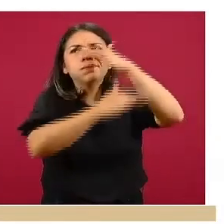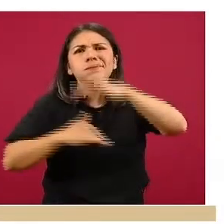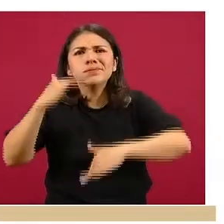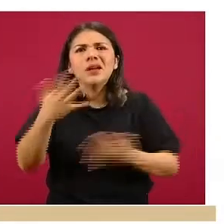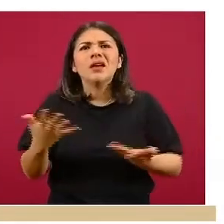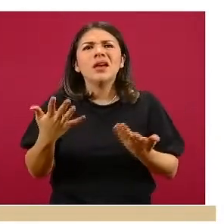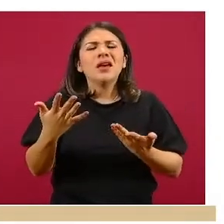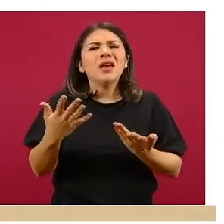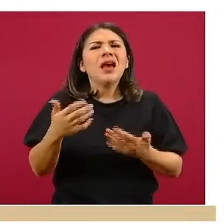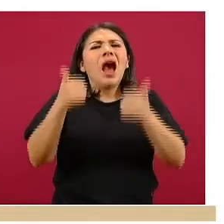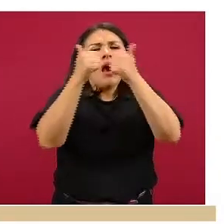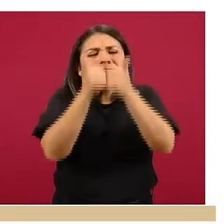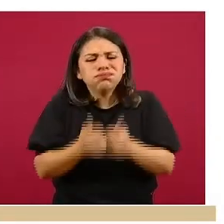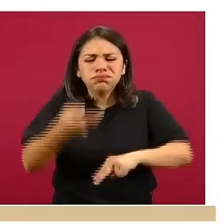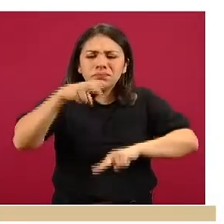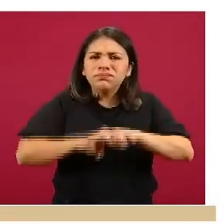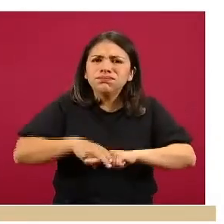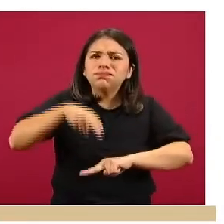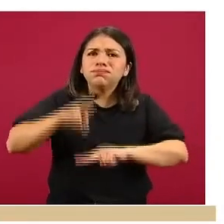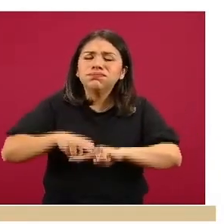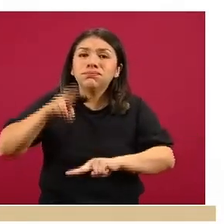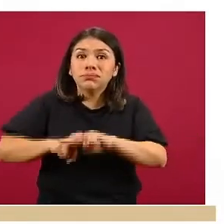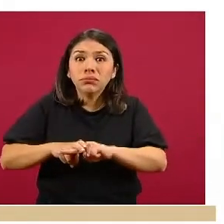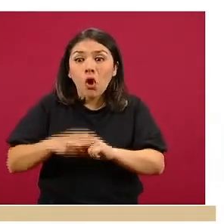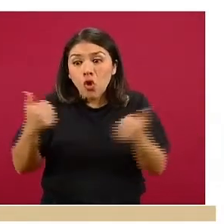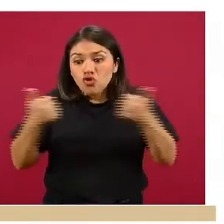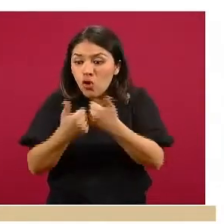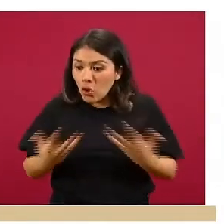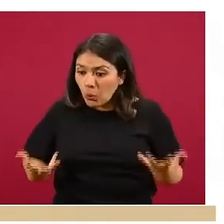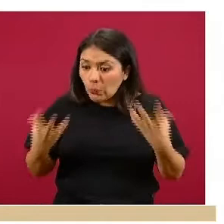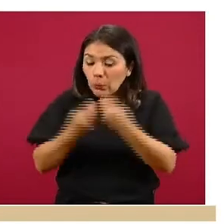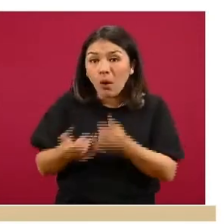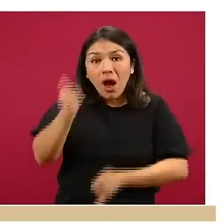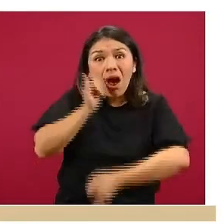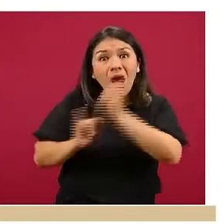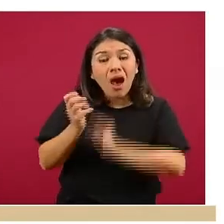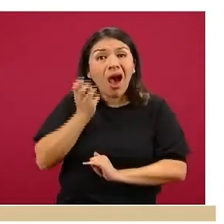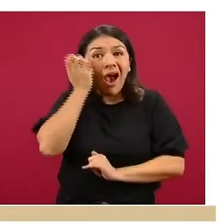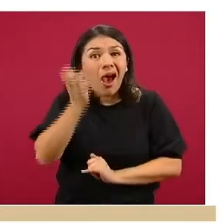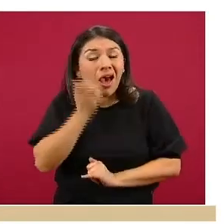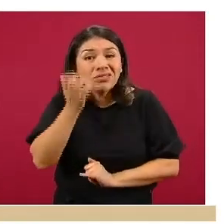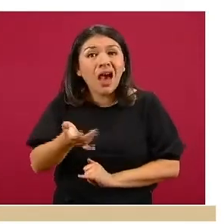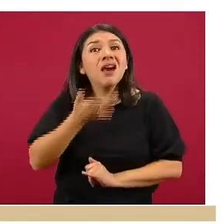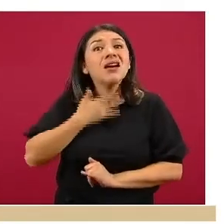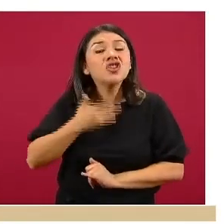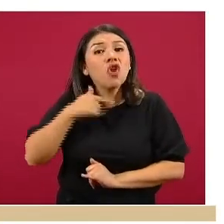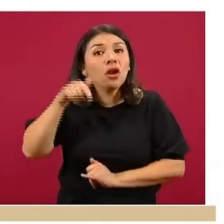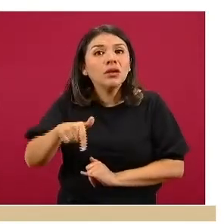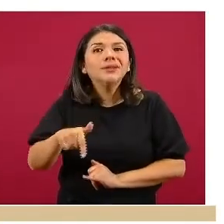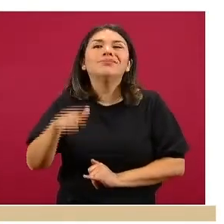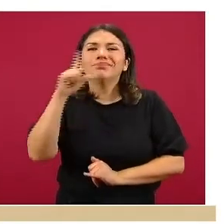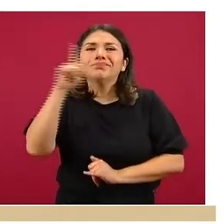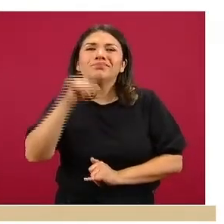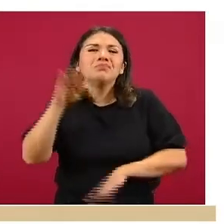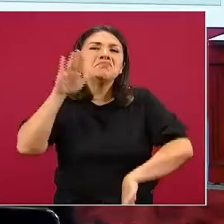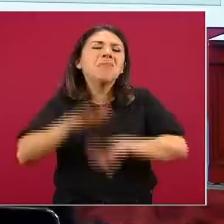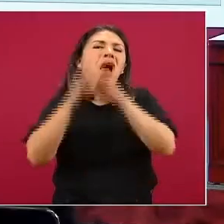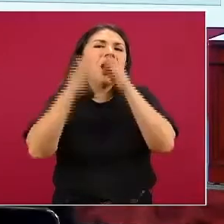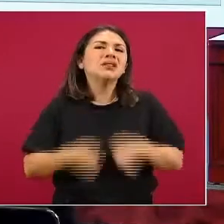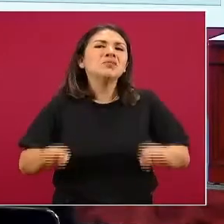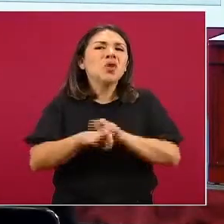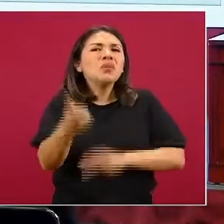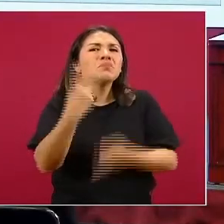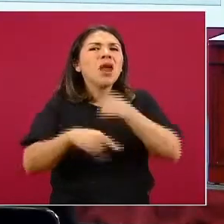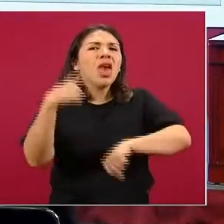y el sedentarismo, el consumo nocivo de alcohol es uno de los factores importantes que impactan estos grupos de enfermedades